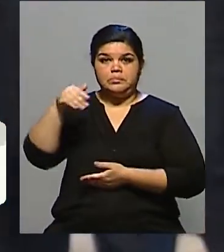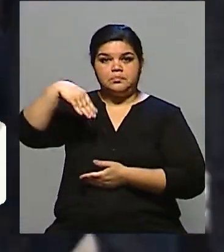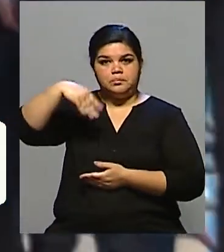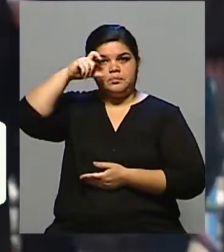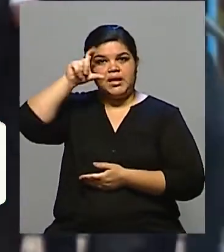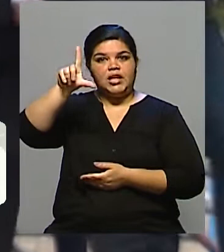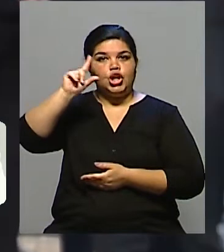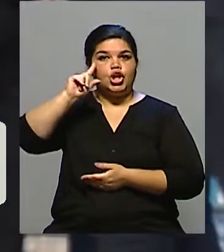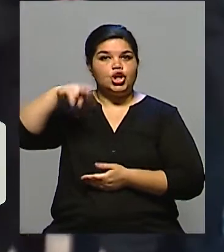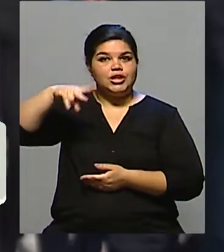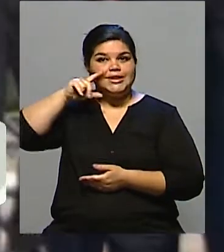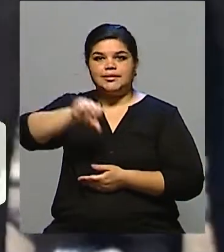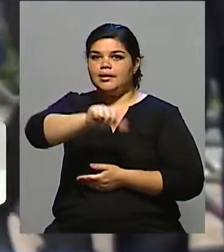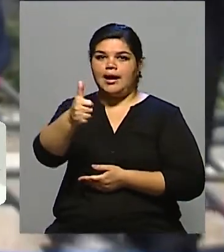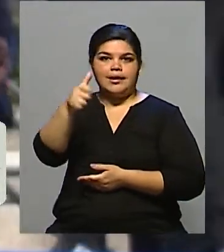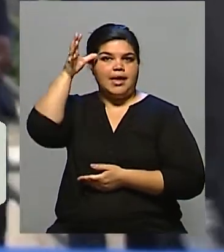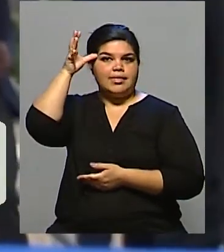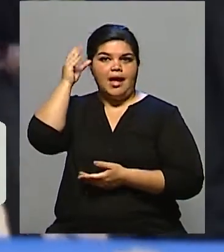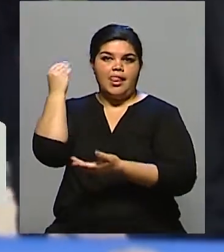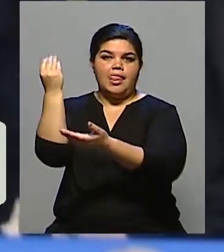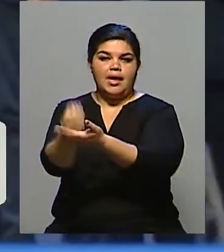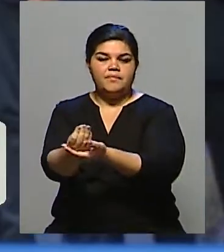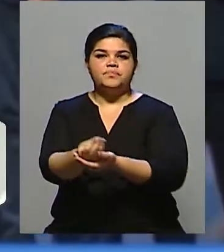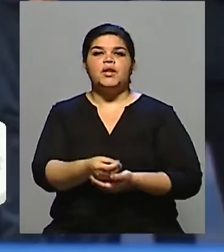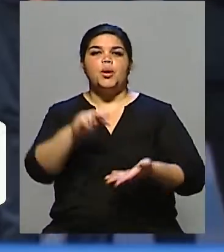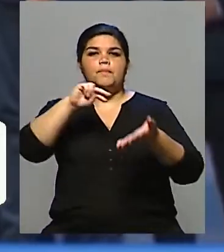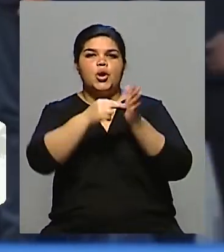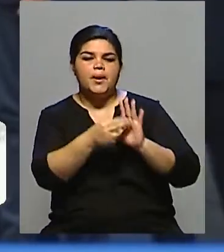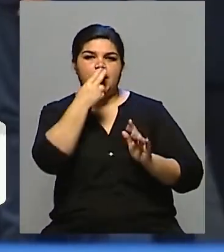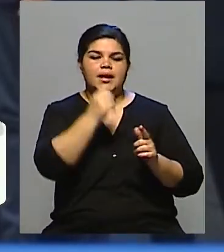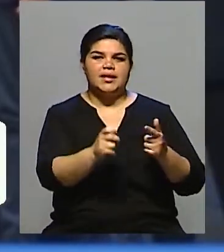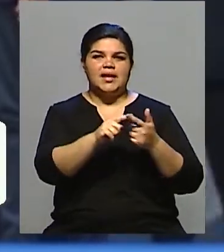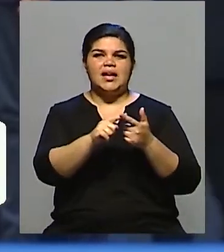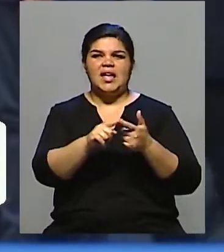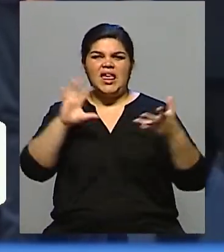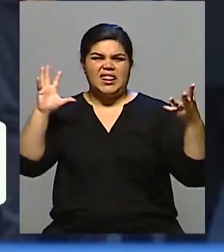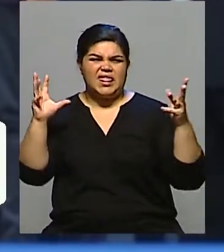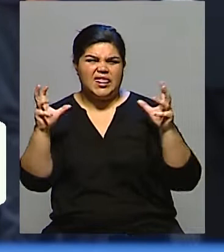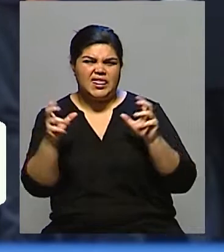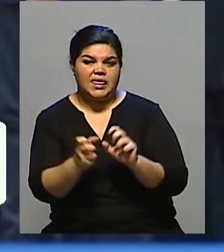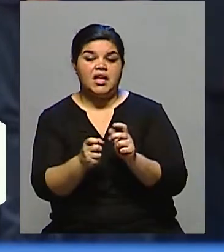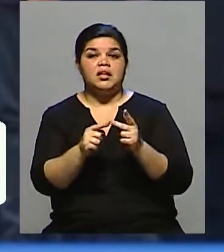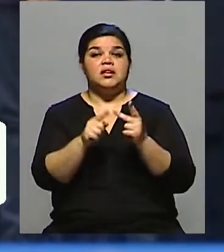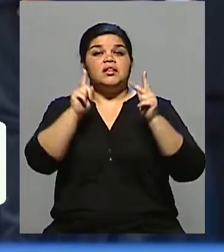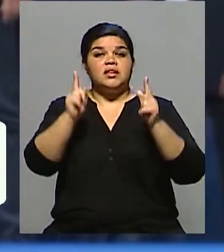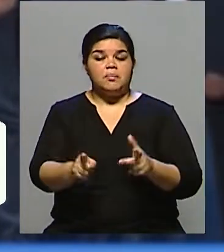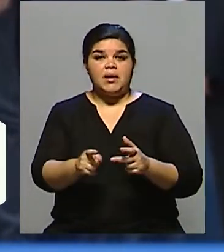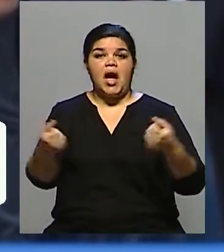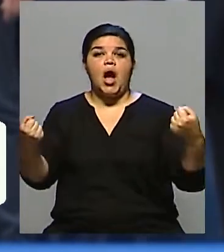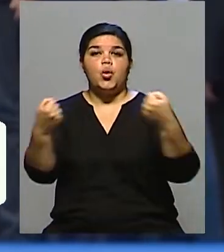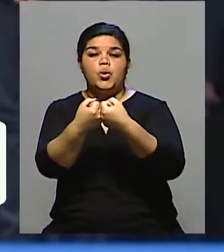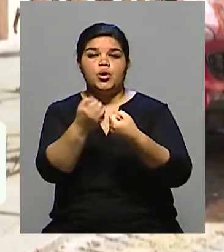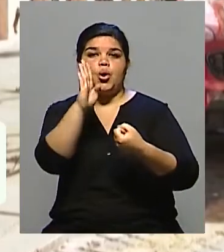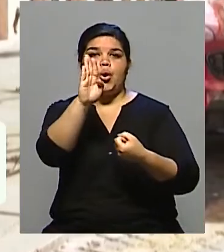gran ganadora de las elecciones en Italia. La crisis energética, la recesión que asoma, pactar con Bruselas la revisión del plan